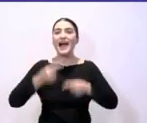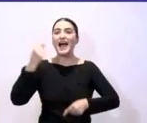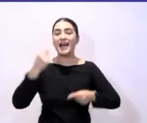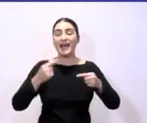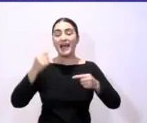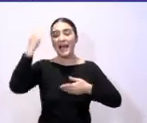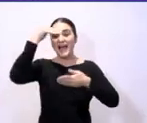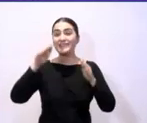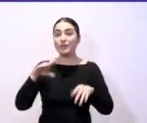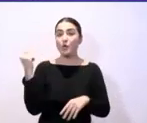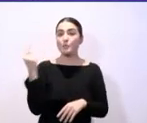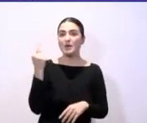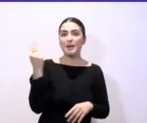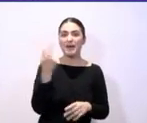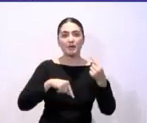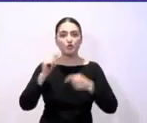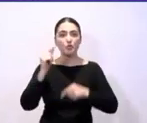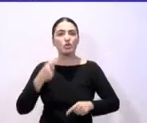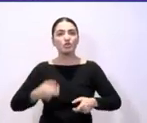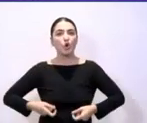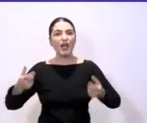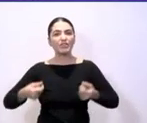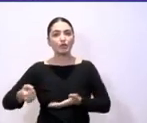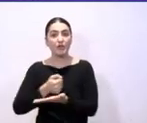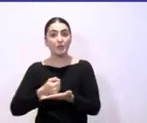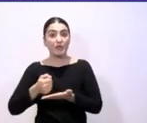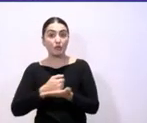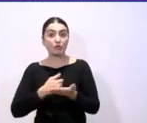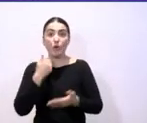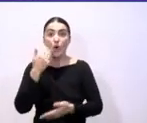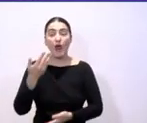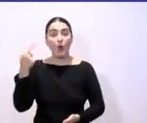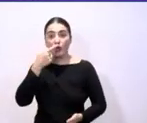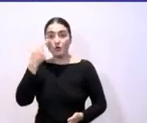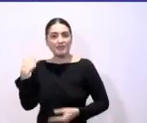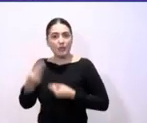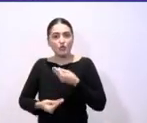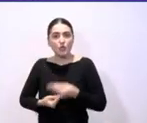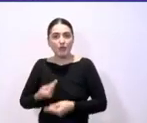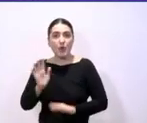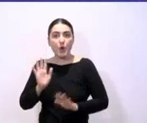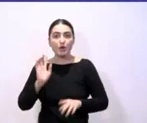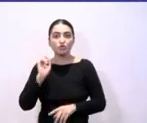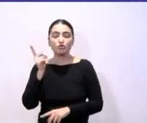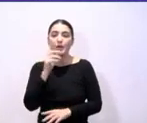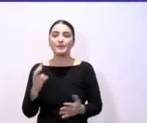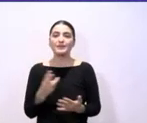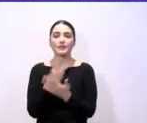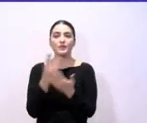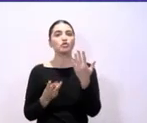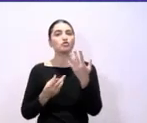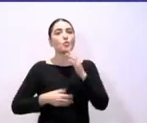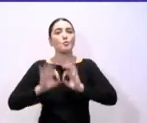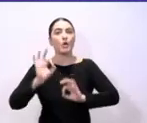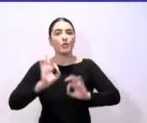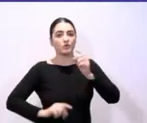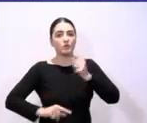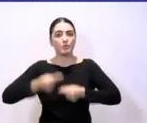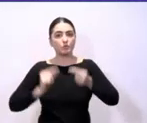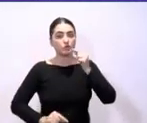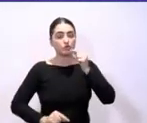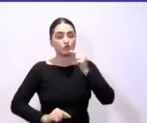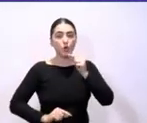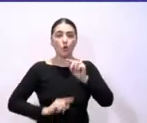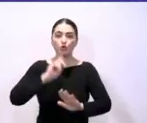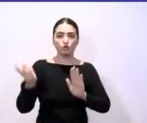gasto farmacéutico, cosa que no hicieron en el año pasado, pero aún así solo llegamos al 18% del presupuesto total de salud.